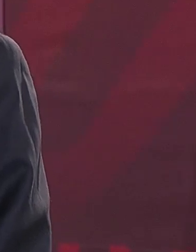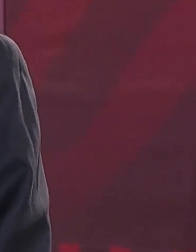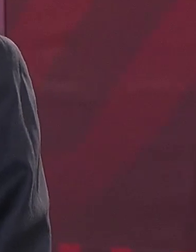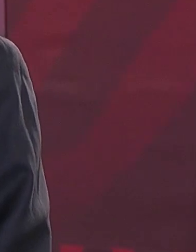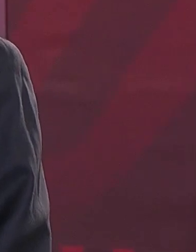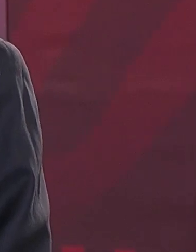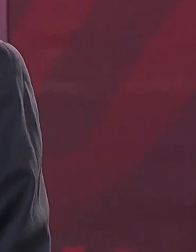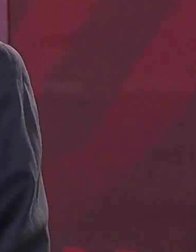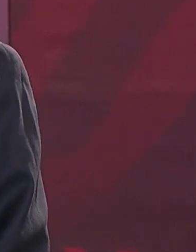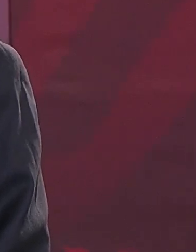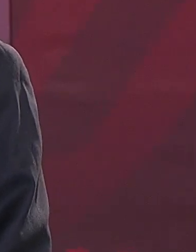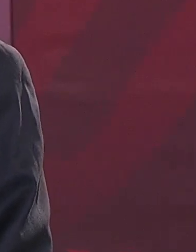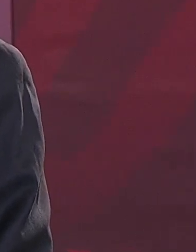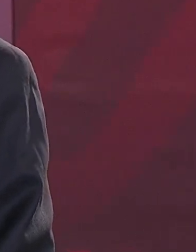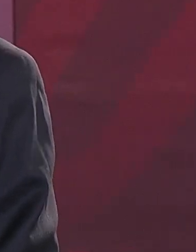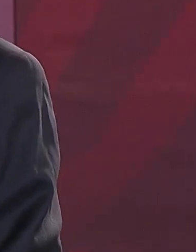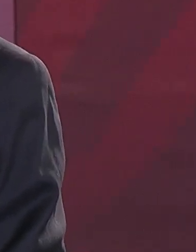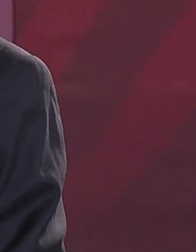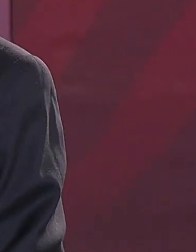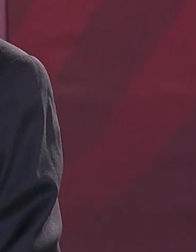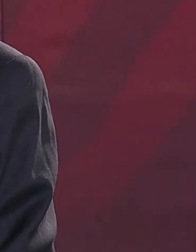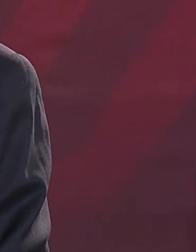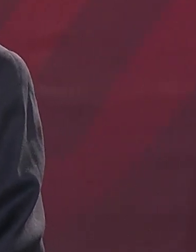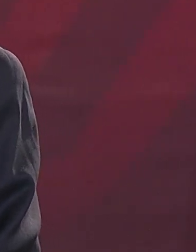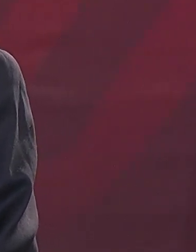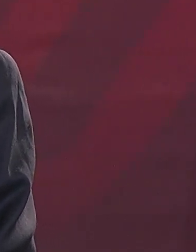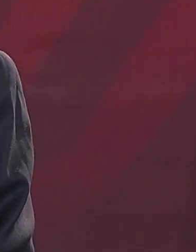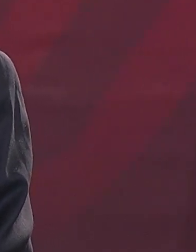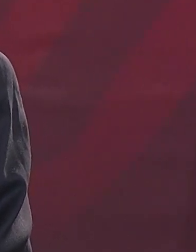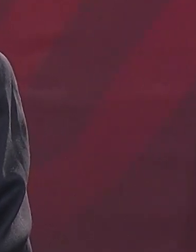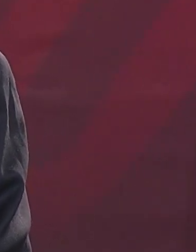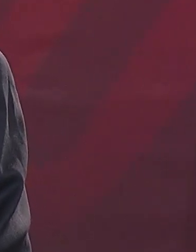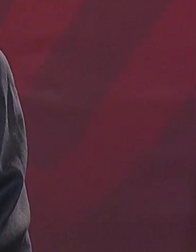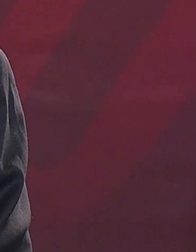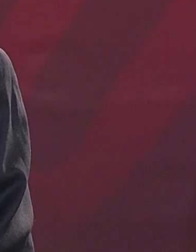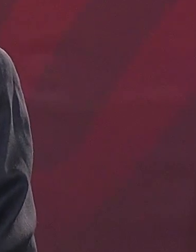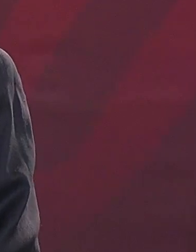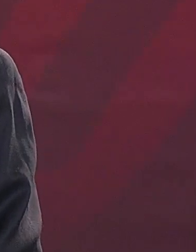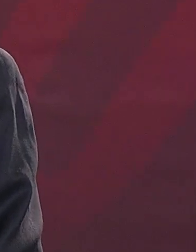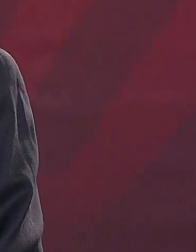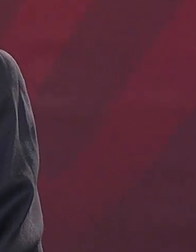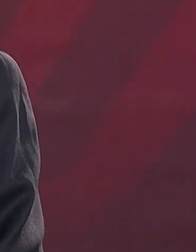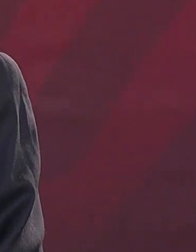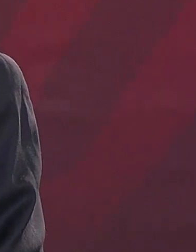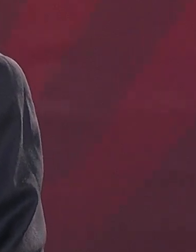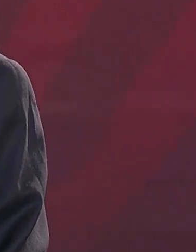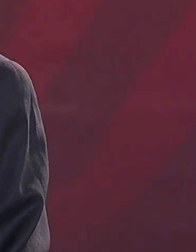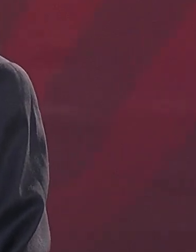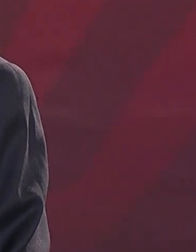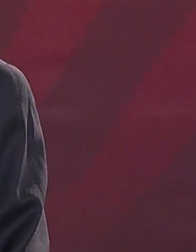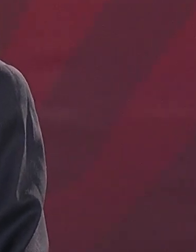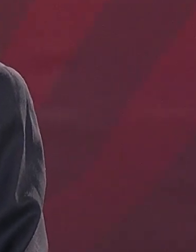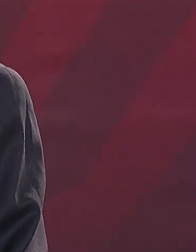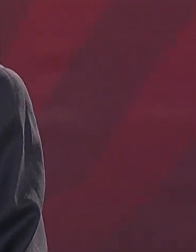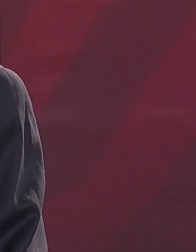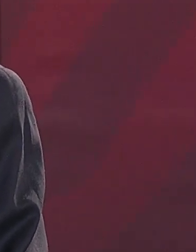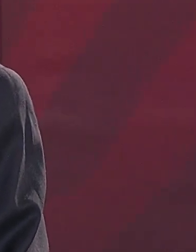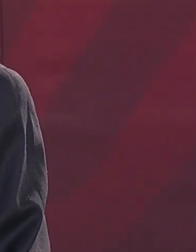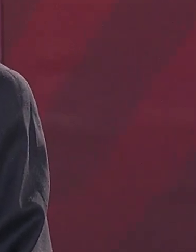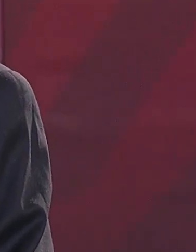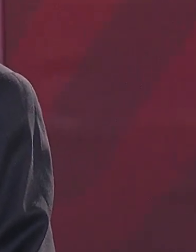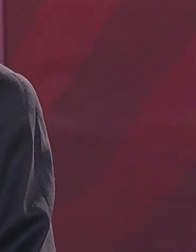allá donde está la casita, en el mástil de los barcos, donde mandan a los